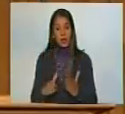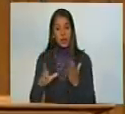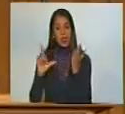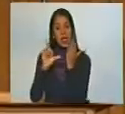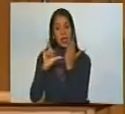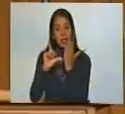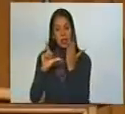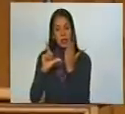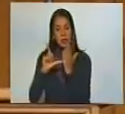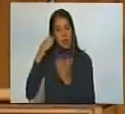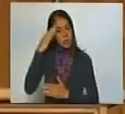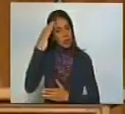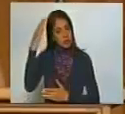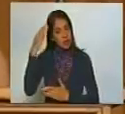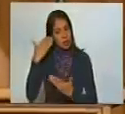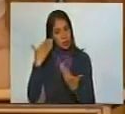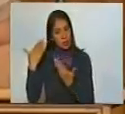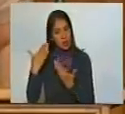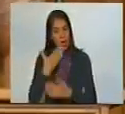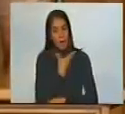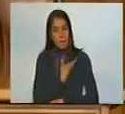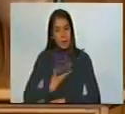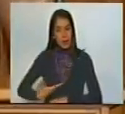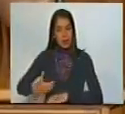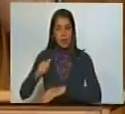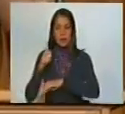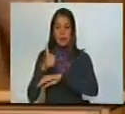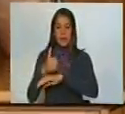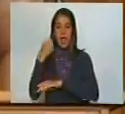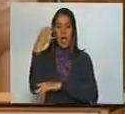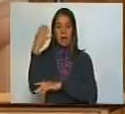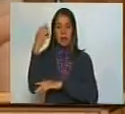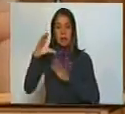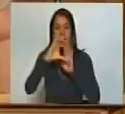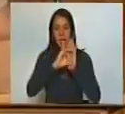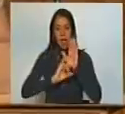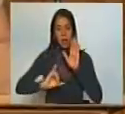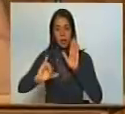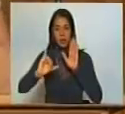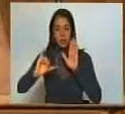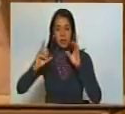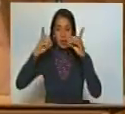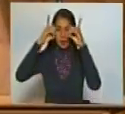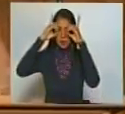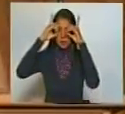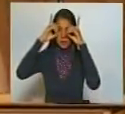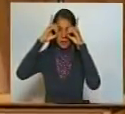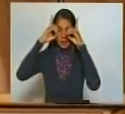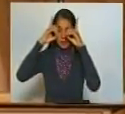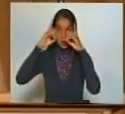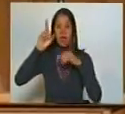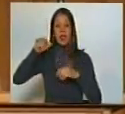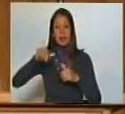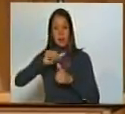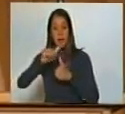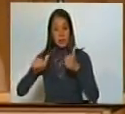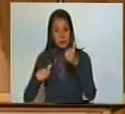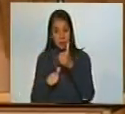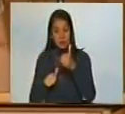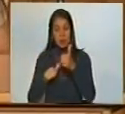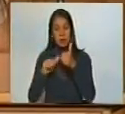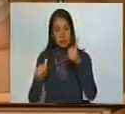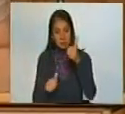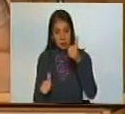Media a nuestra presidenta de la Soberanísima Asamblea Nacional Constituyente, Delcy Rodríguez, a los vicepresidentes y a la